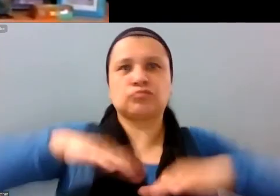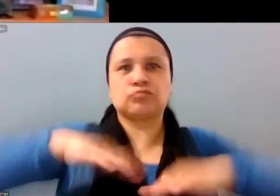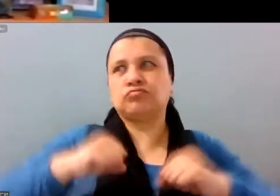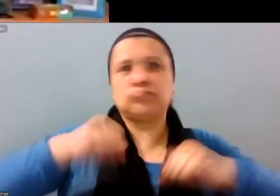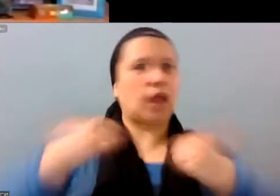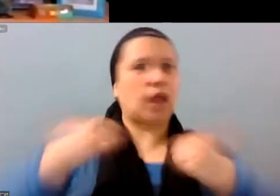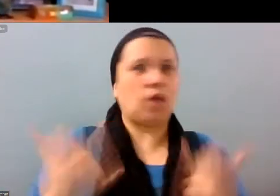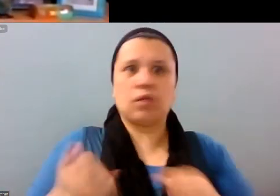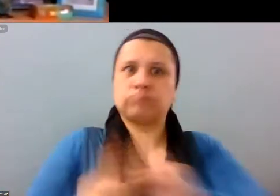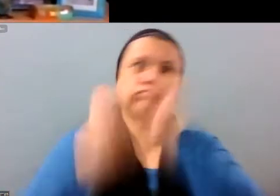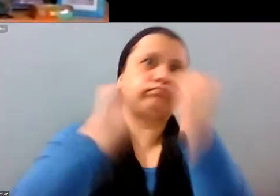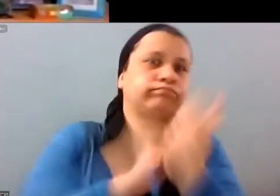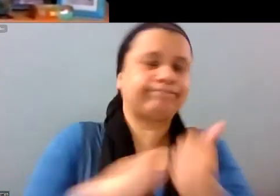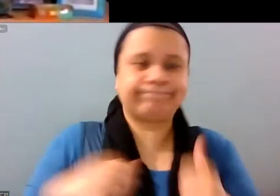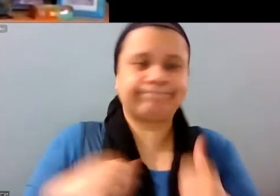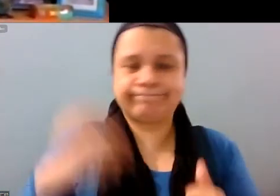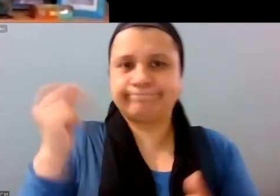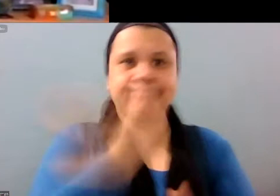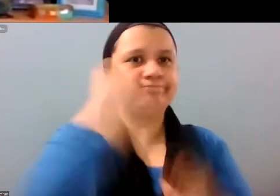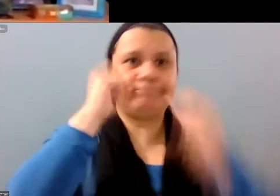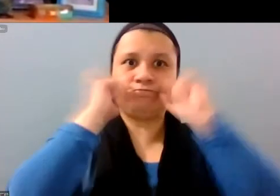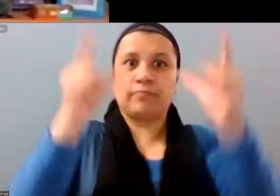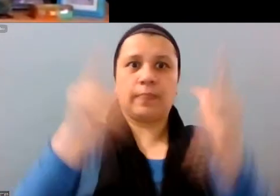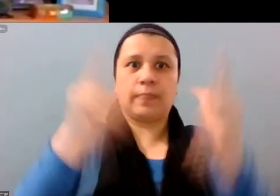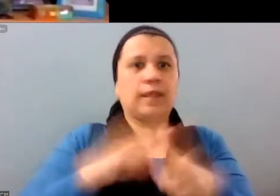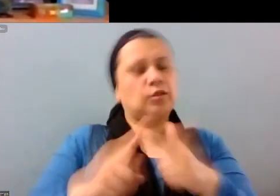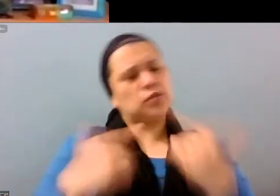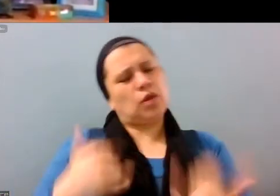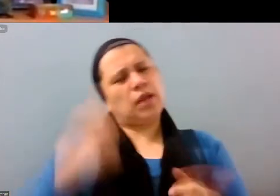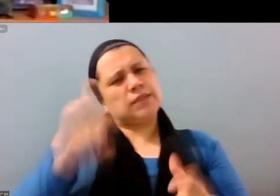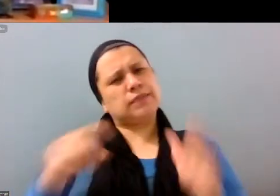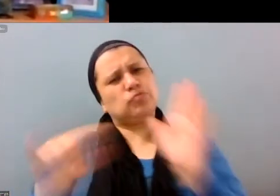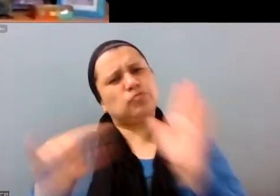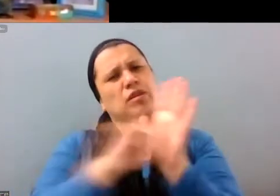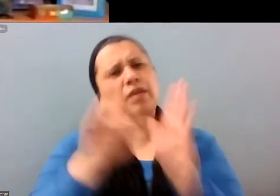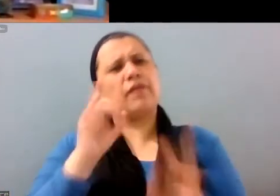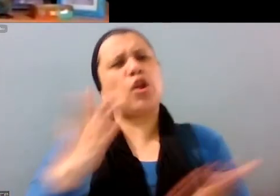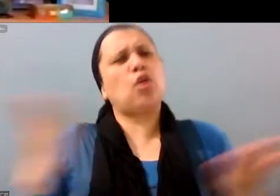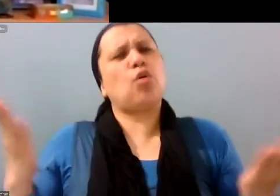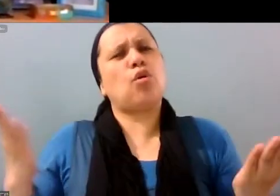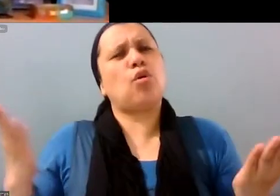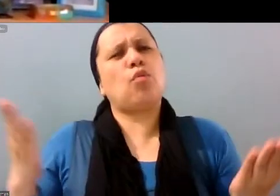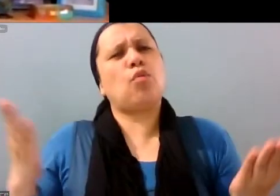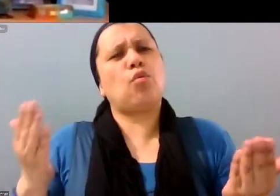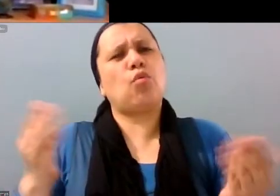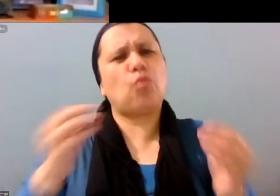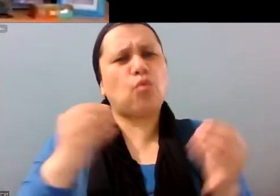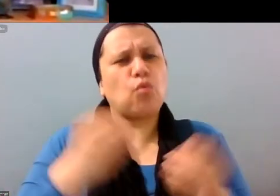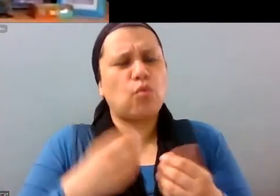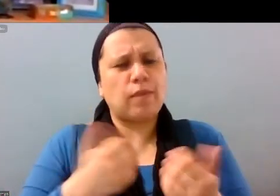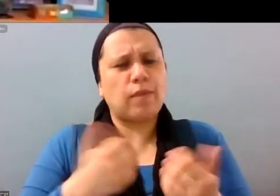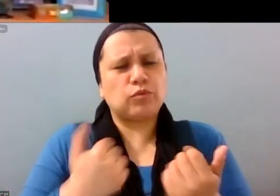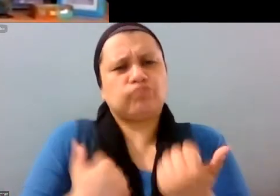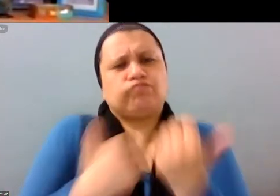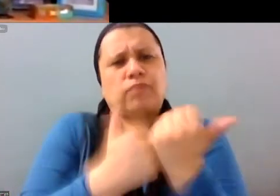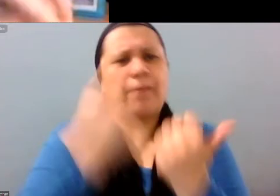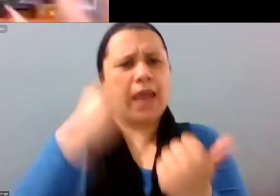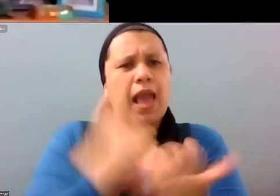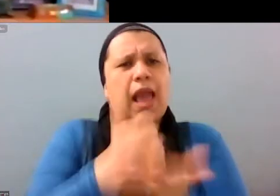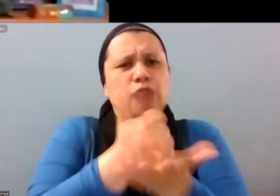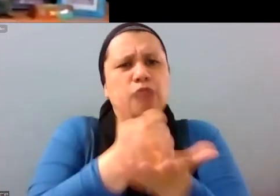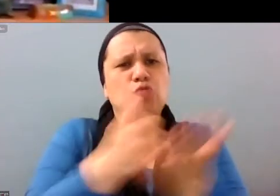necesitamos identificar cómo vamos a sumar a la solución y enfrentar este nuevo